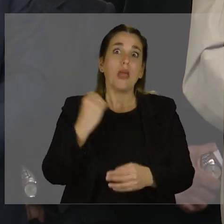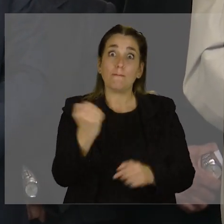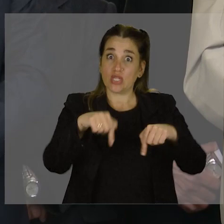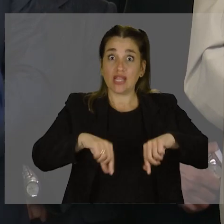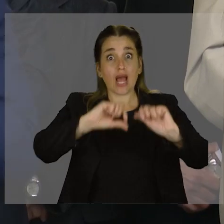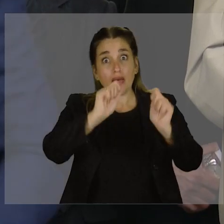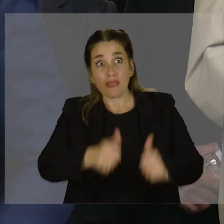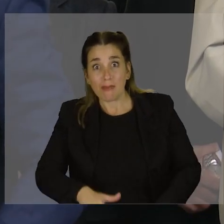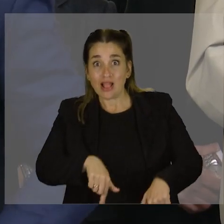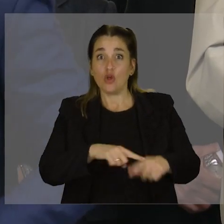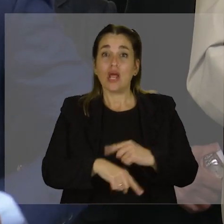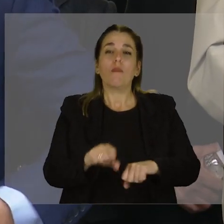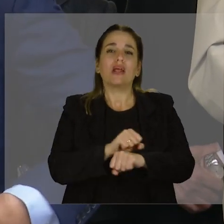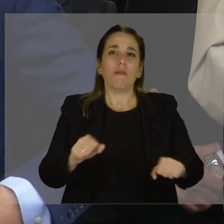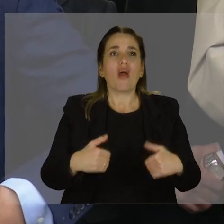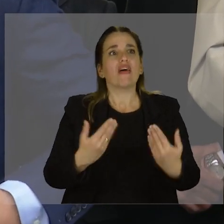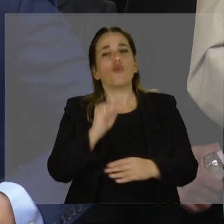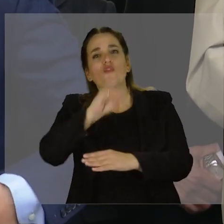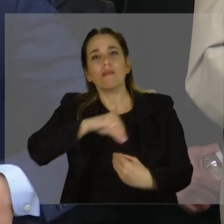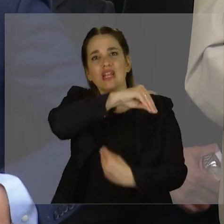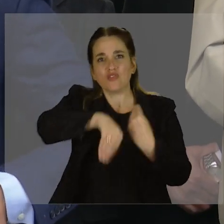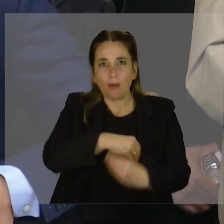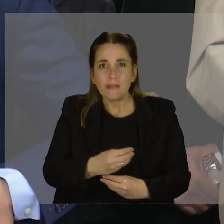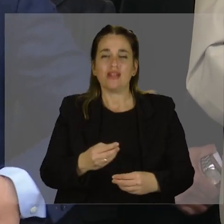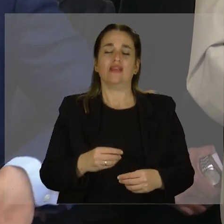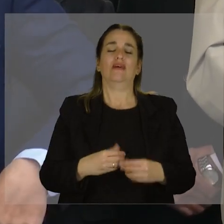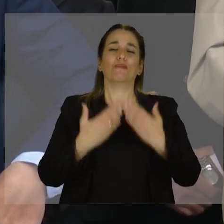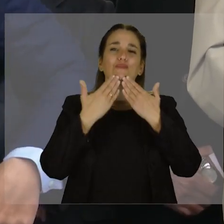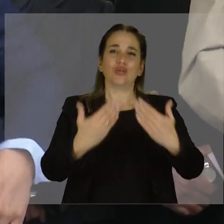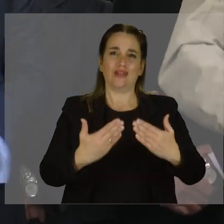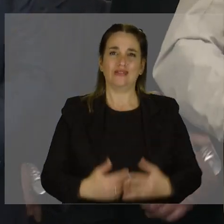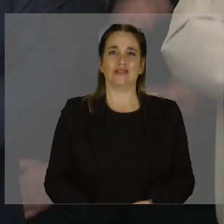departamento para que la gente pueda llevar un plato de comida a su casa y sostener a su familia. Muchas gracias.